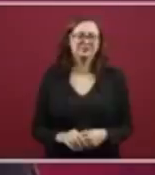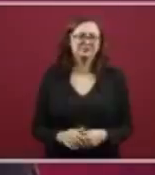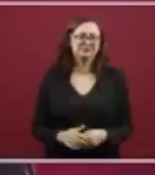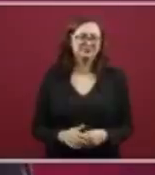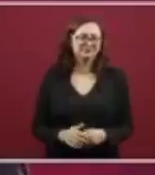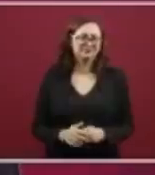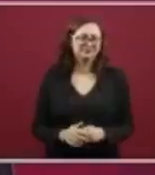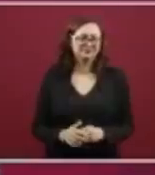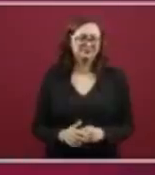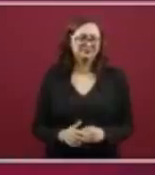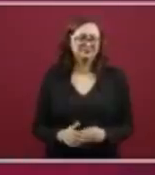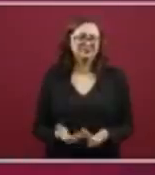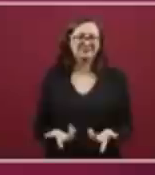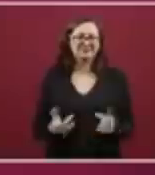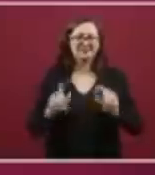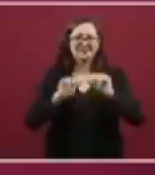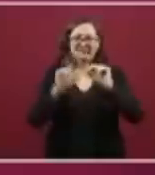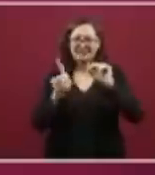destruido